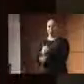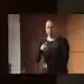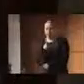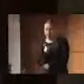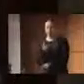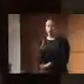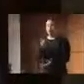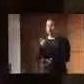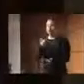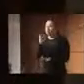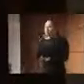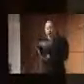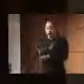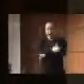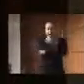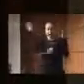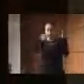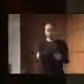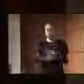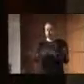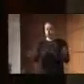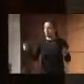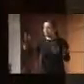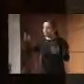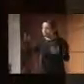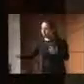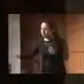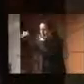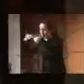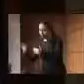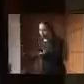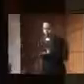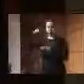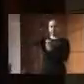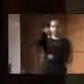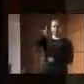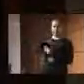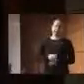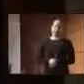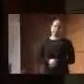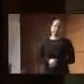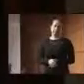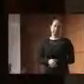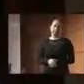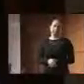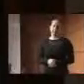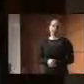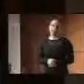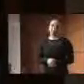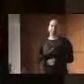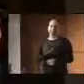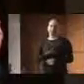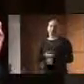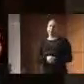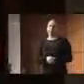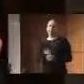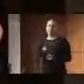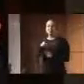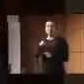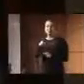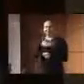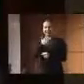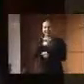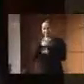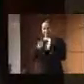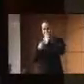se ha diseñado teniendo en cuenta a las personas con discapacidad. Eso obviamente tiene una serie, el cambiar ese enfoque tiene una